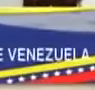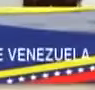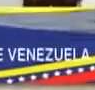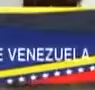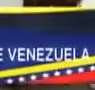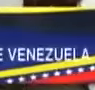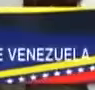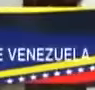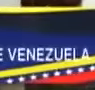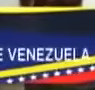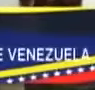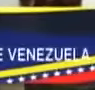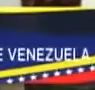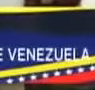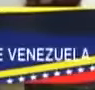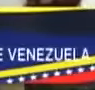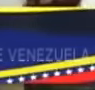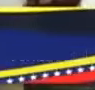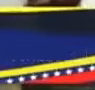doctor